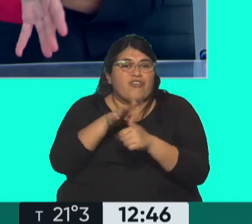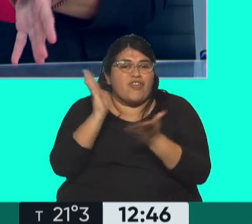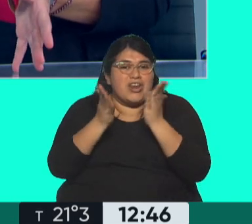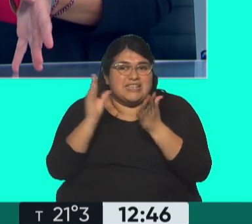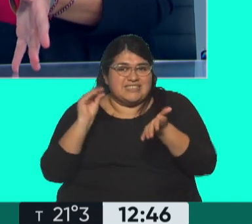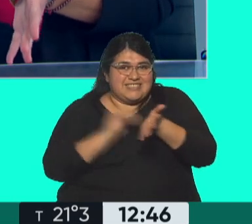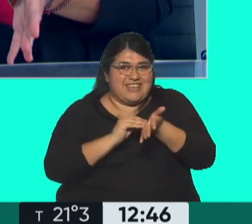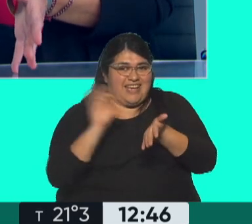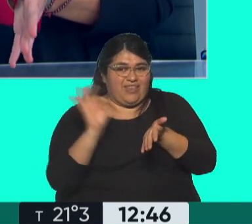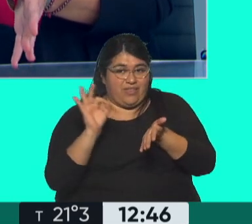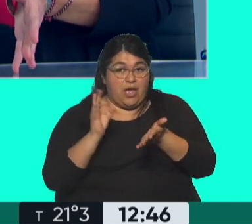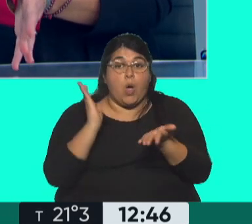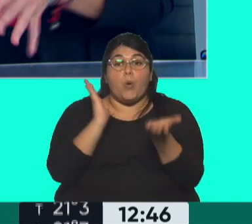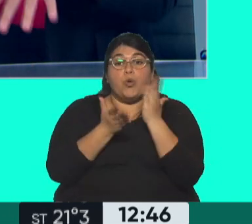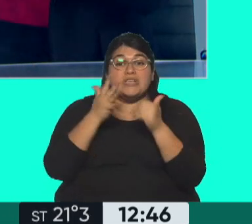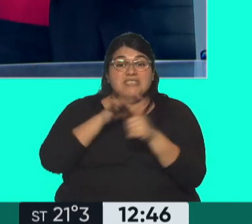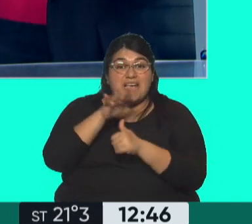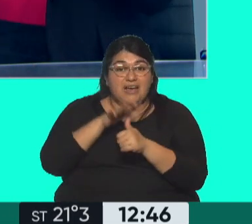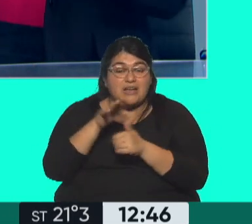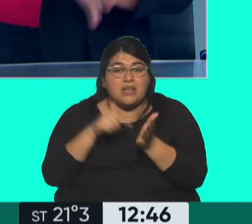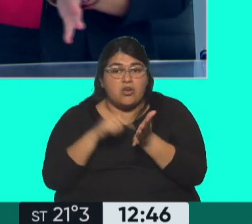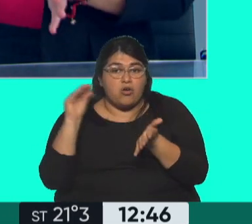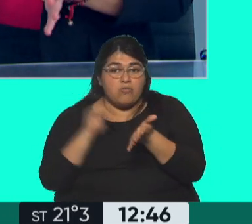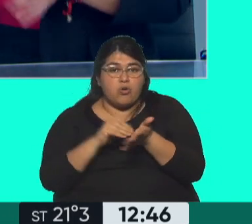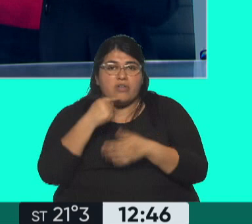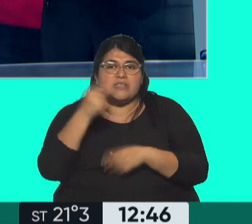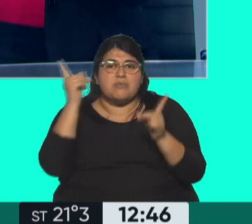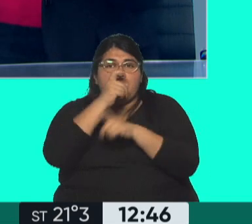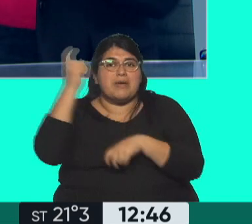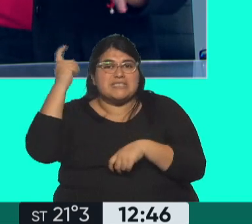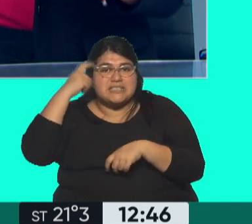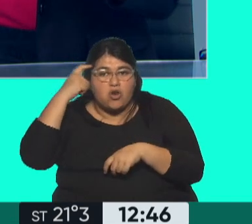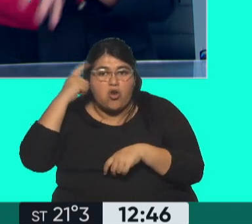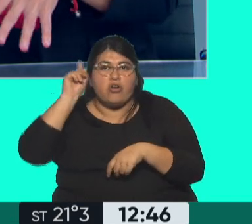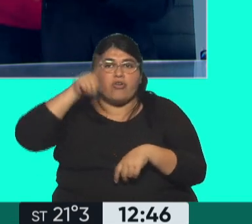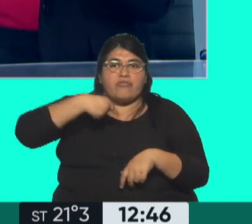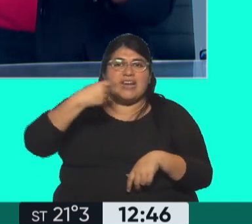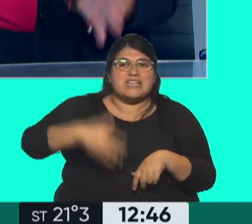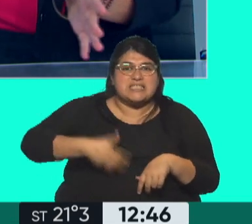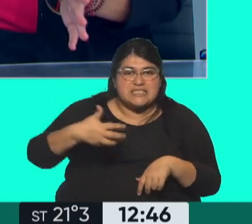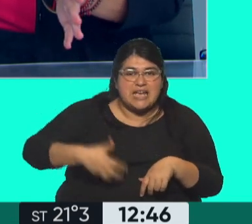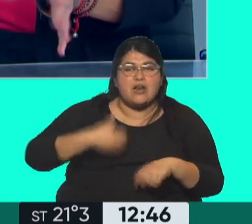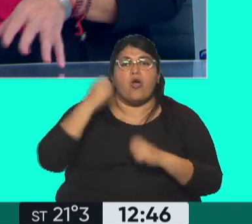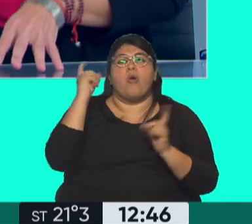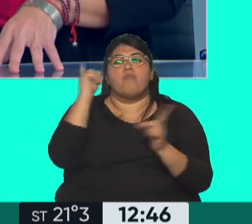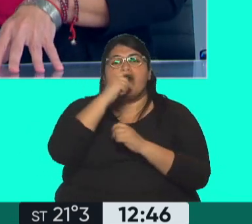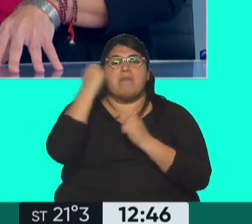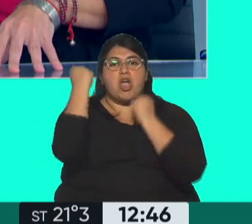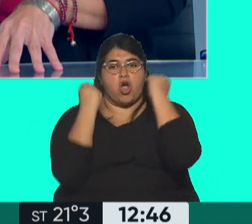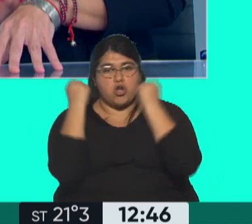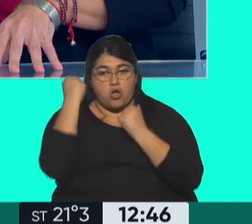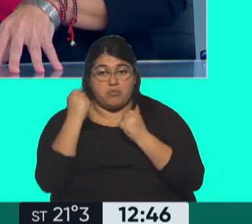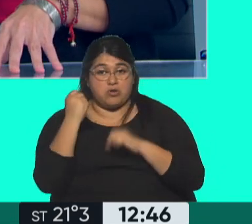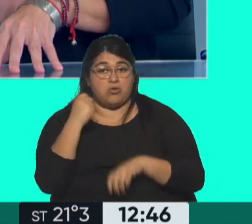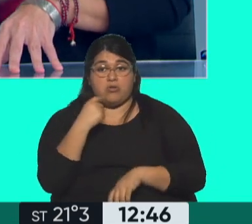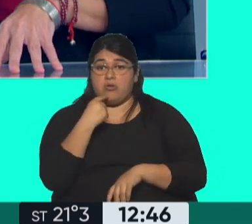esa violencia de género la tildó como psicológica, por los celos, violencia económica, encontró, pero dijo que